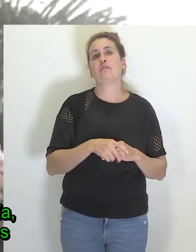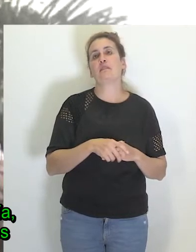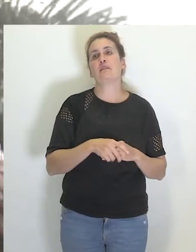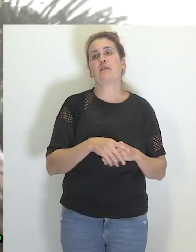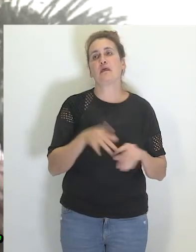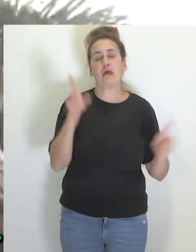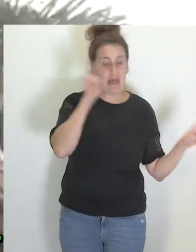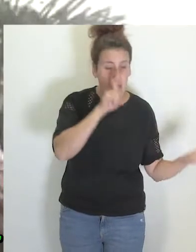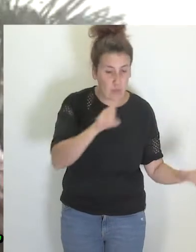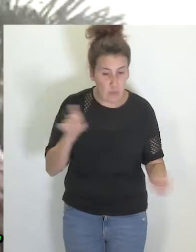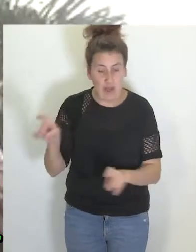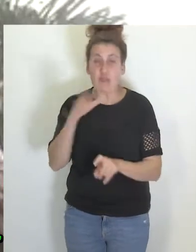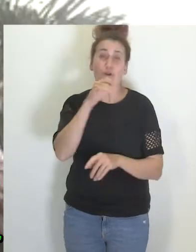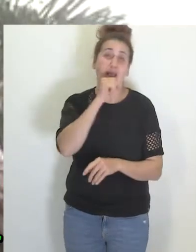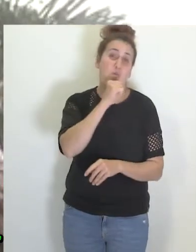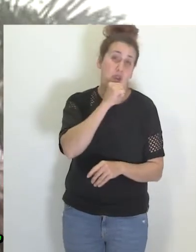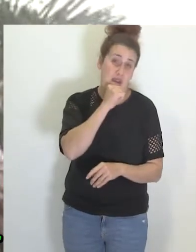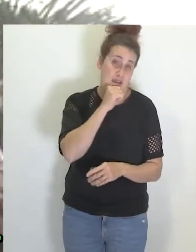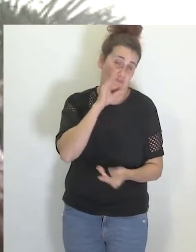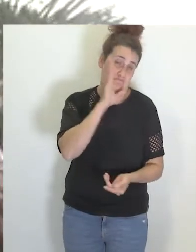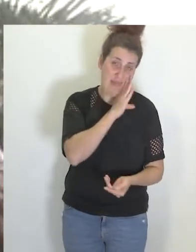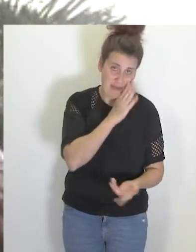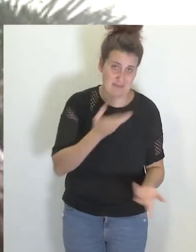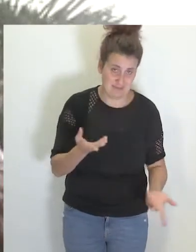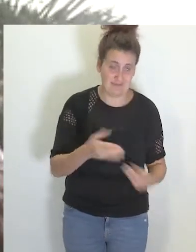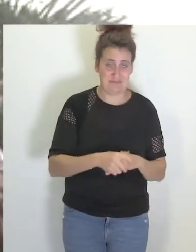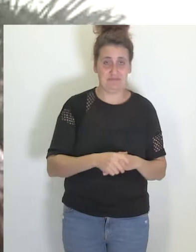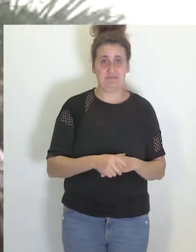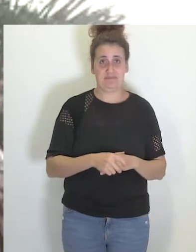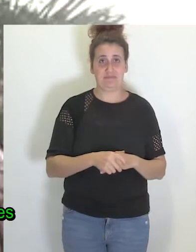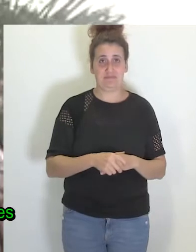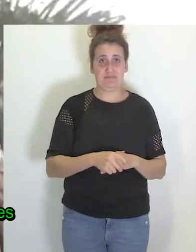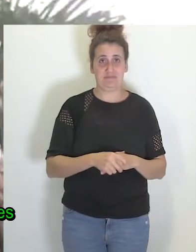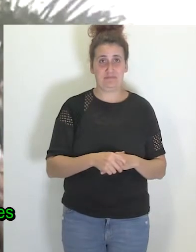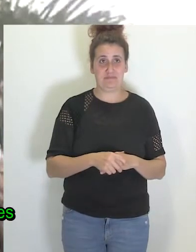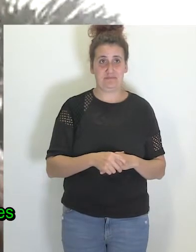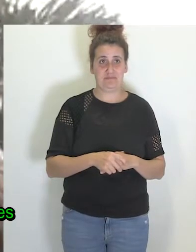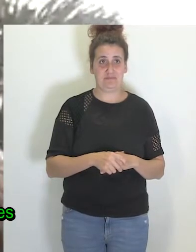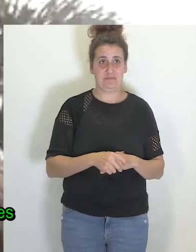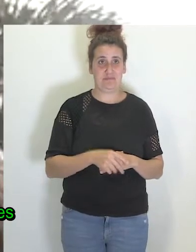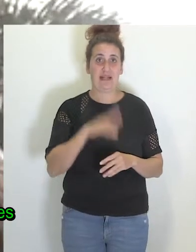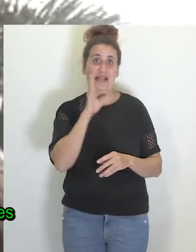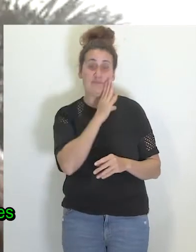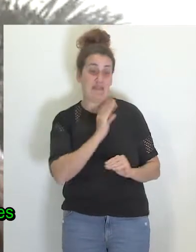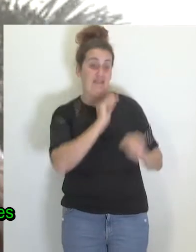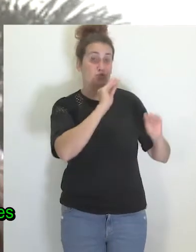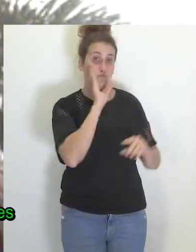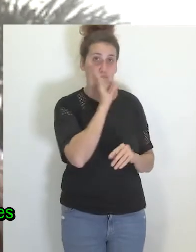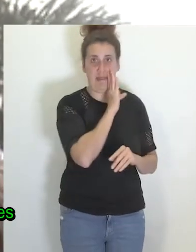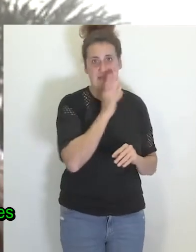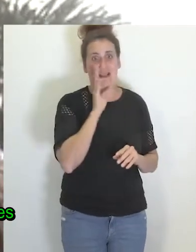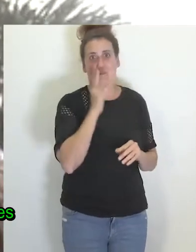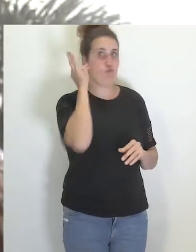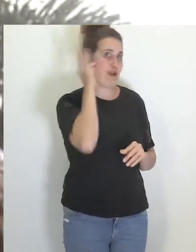eran educados y son educados por las abuelitas maternas, por las mamás de las mujeres que